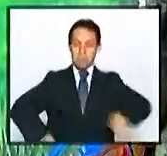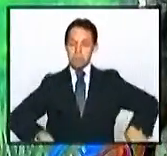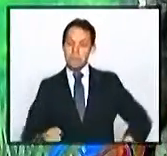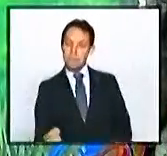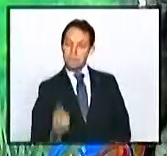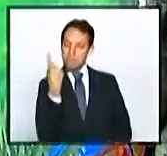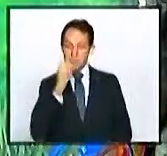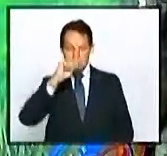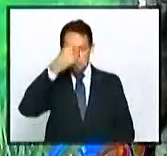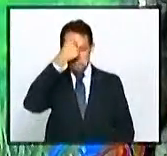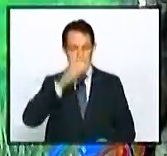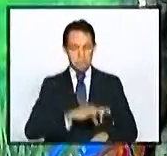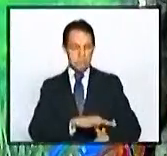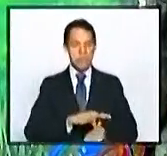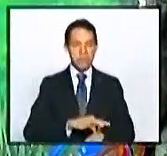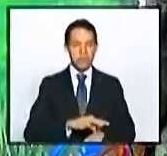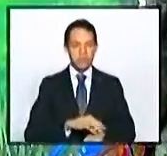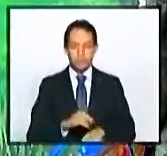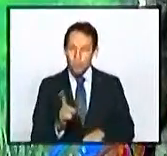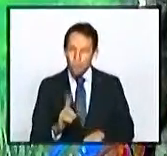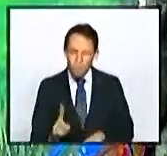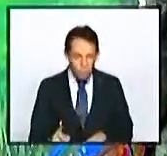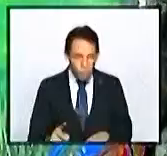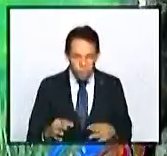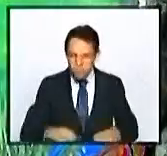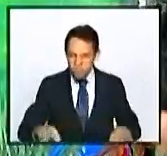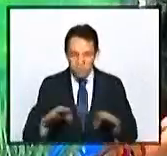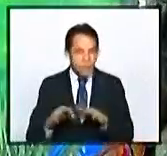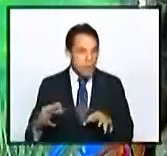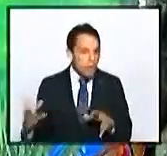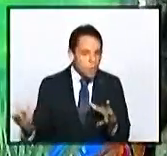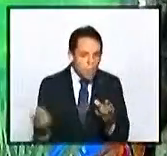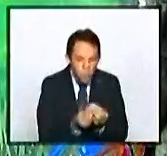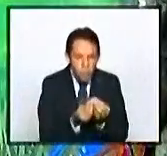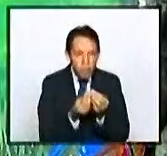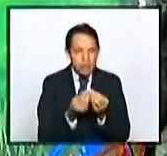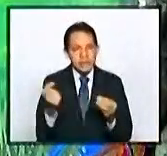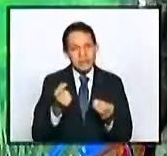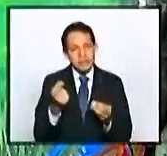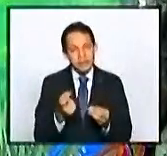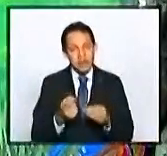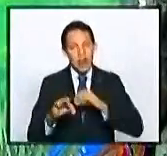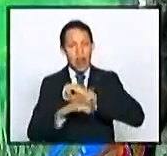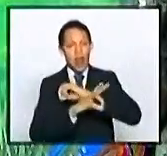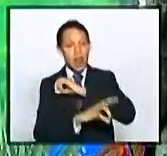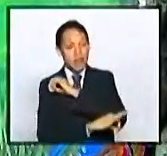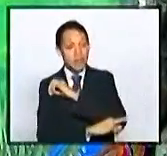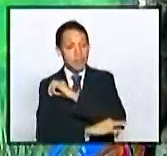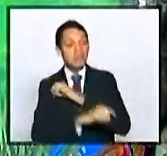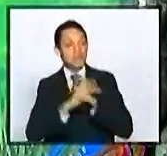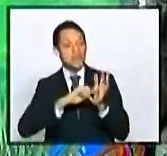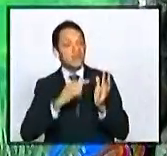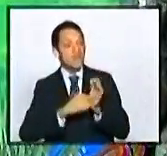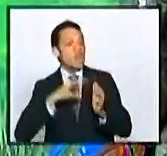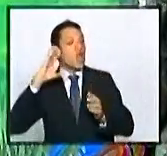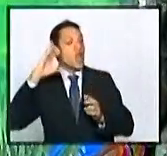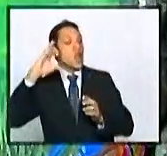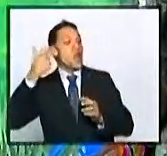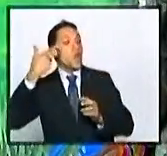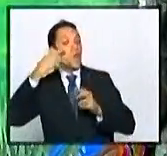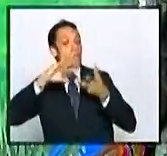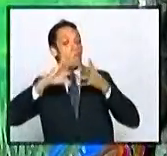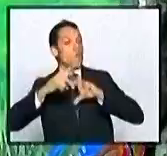adelante. Y lo otro es que ustedes han interpretado que el psicólogo y el psiquiatra son para el loco. No, ustedes tienen que cambiar ese